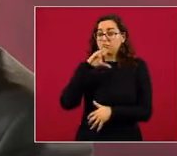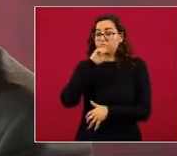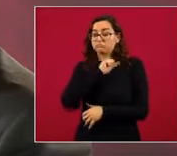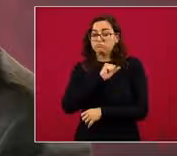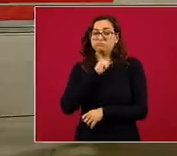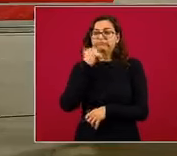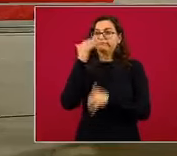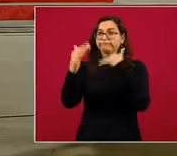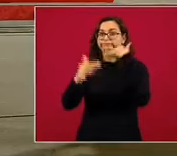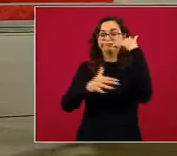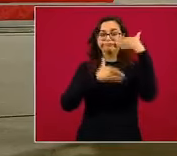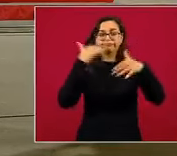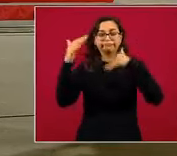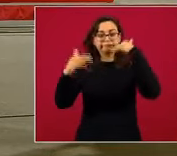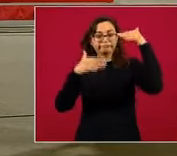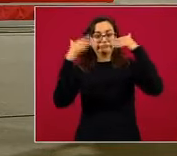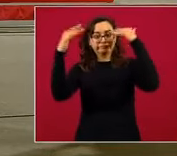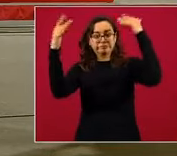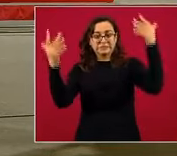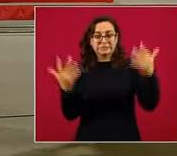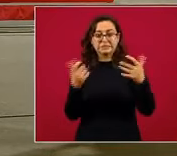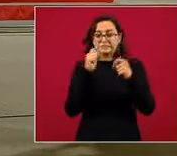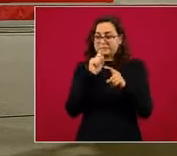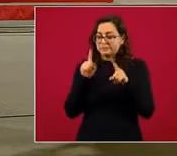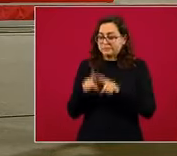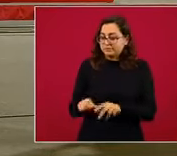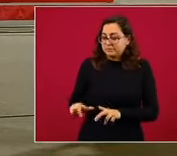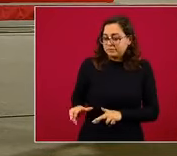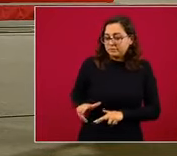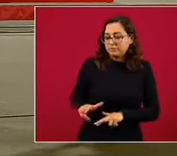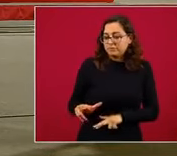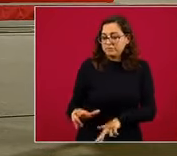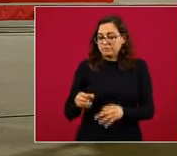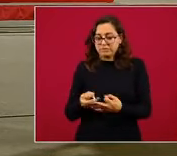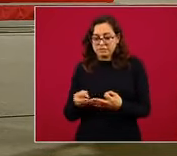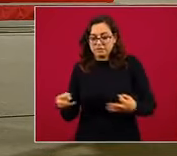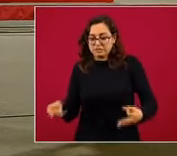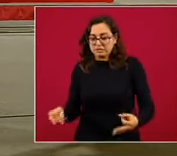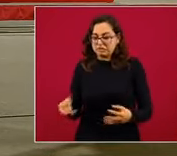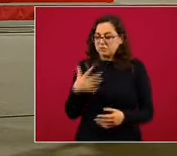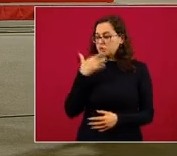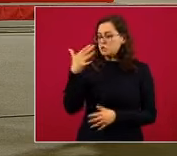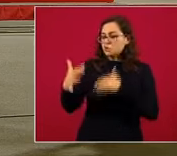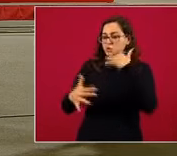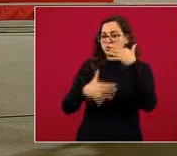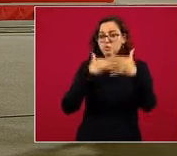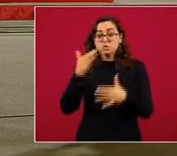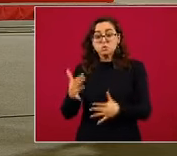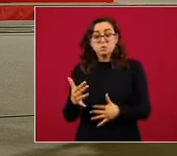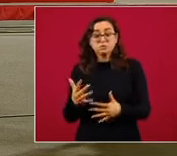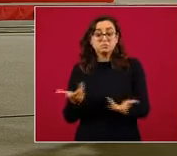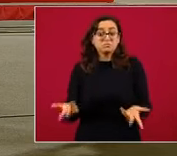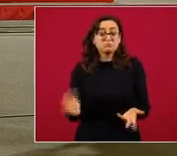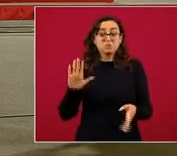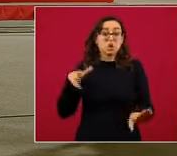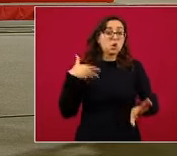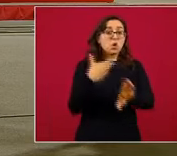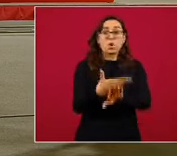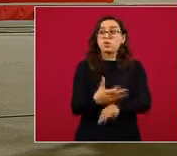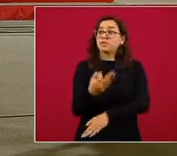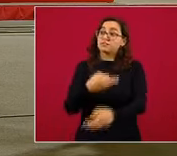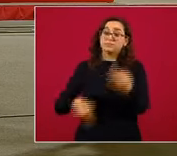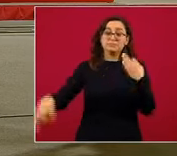contaminación ambiental, es el caso de la contaminación de ríos, suelos y otros elementos de sustento. Entonces,